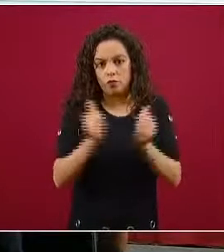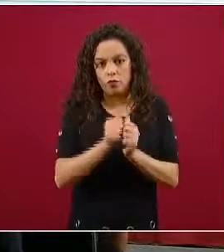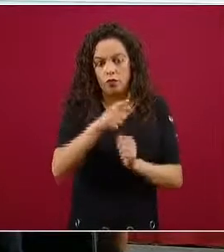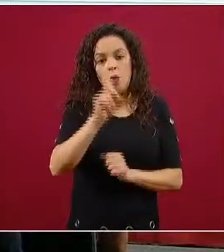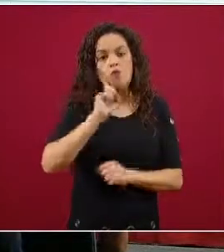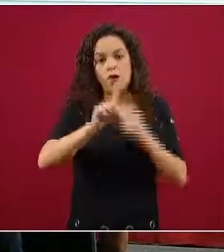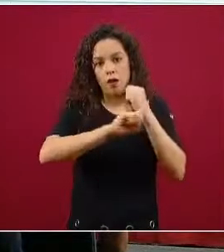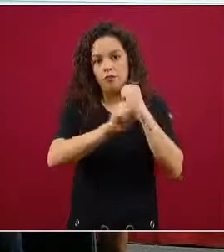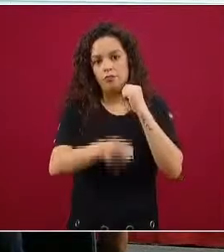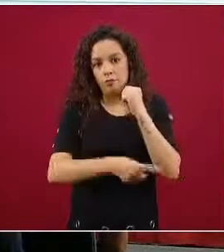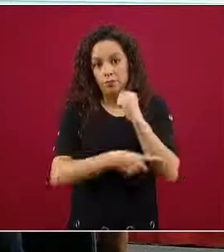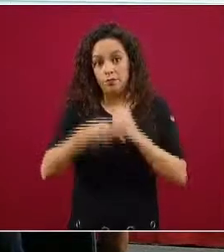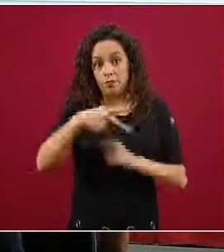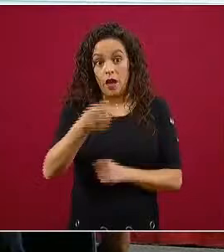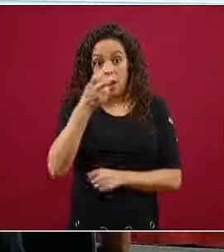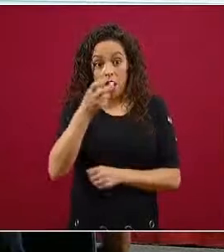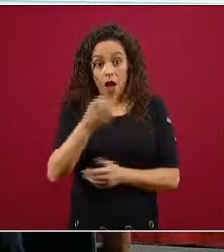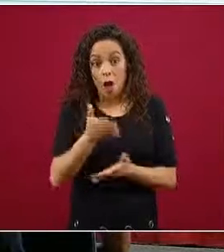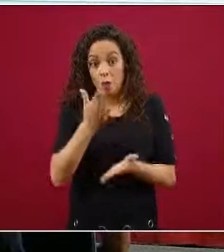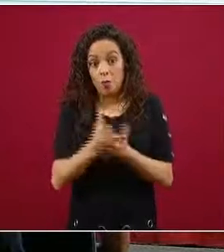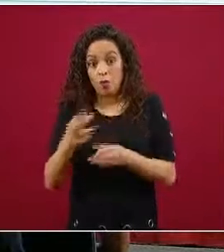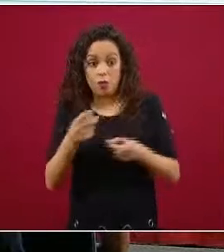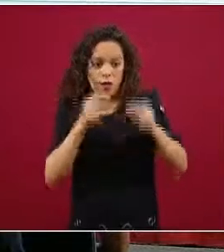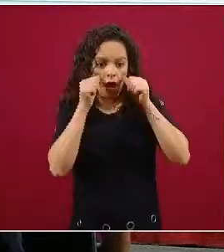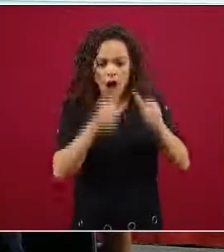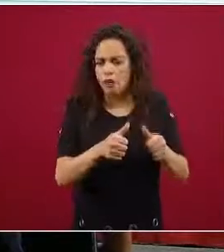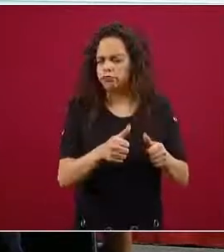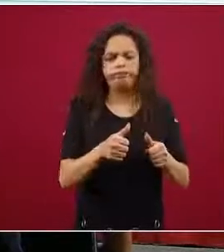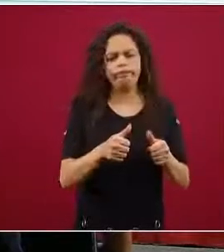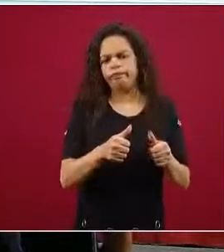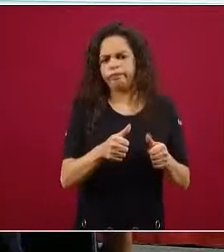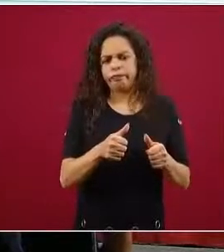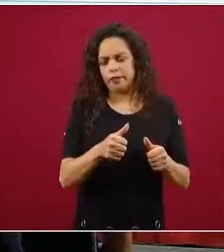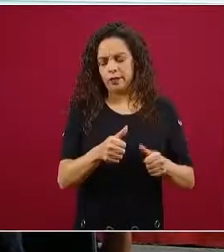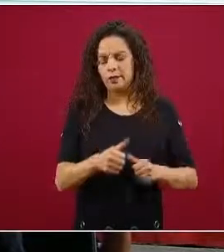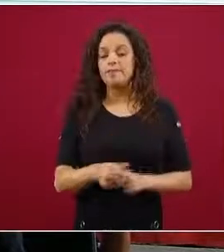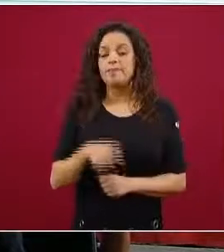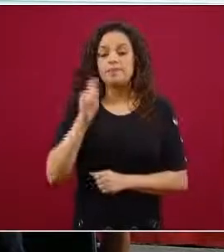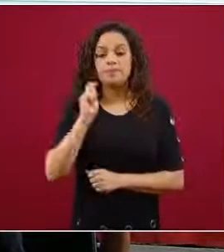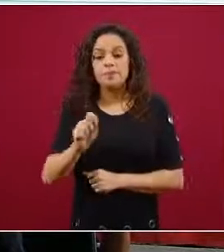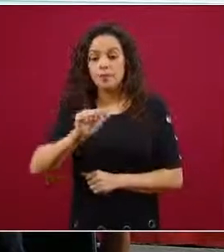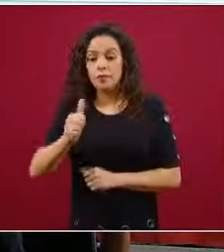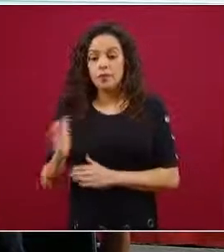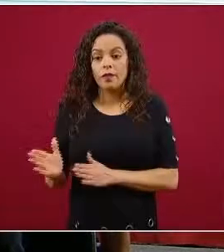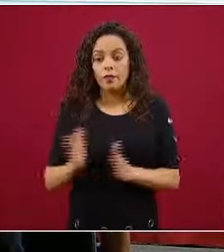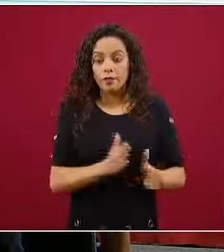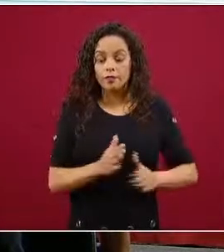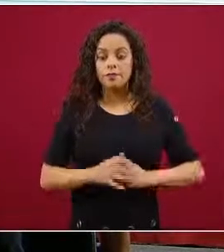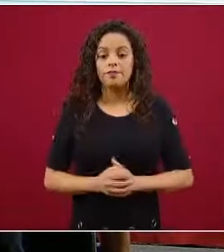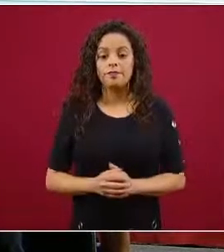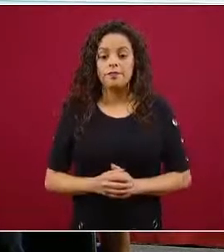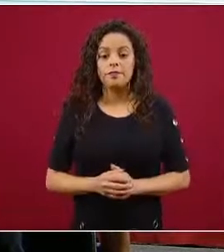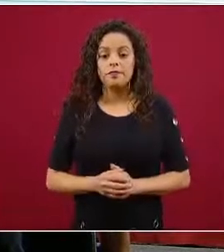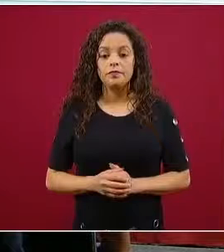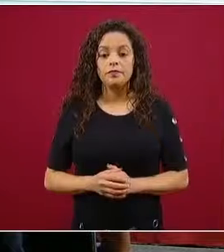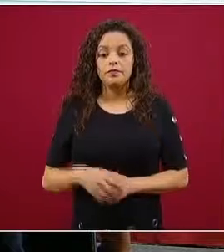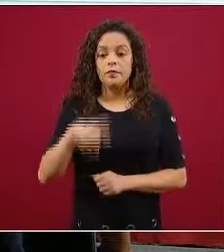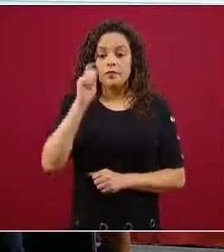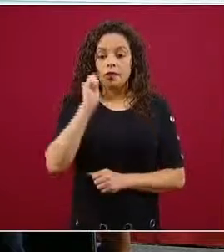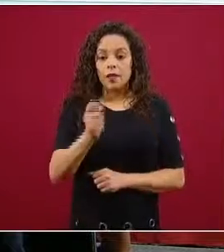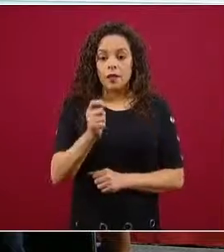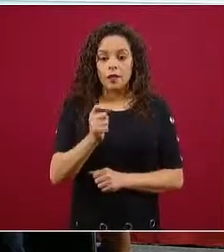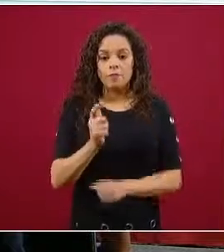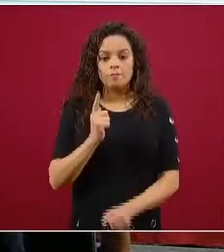otro lado, como decía previamente, la identificación no solamente de las comorbilidades, pero su